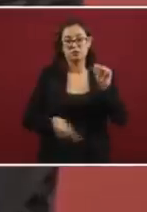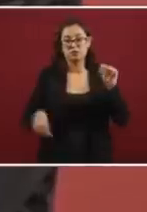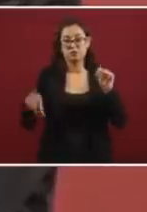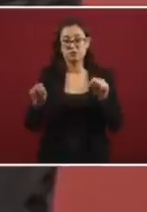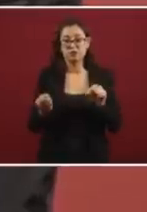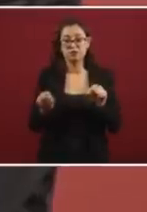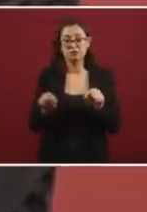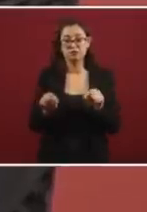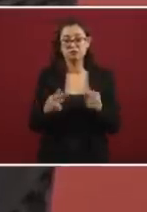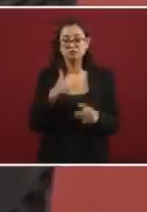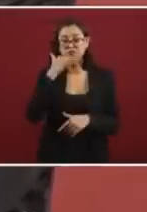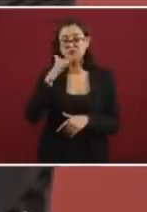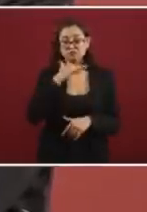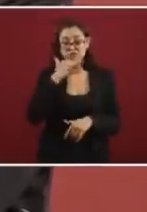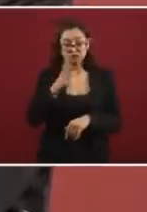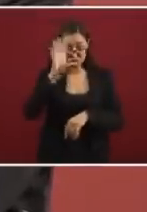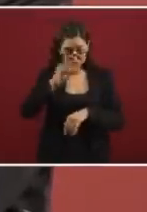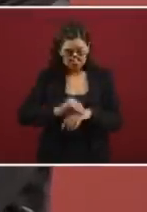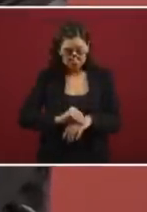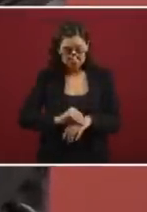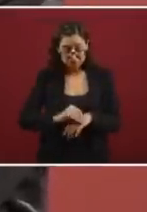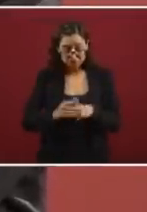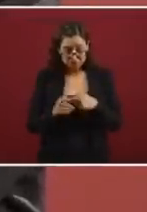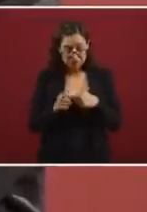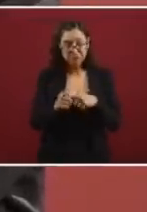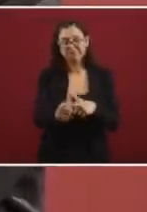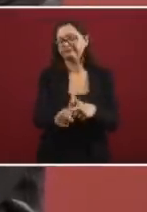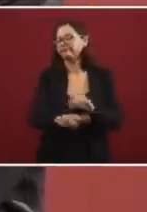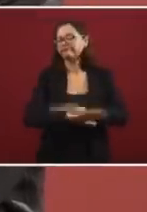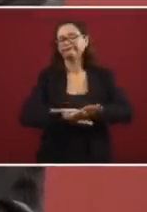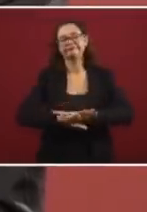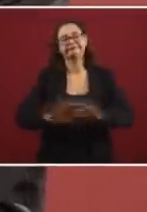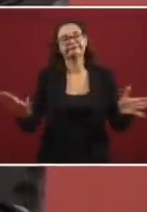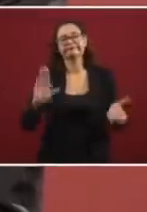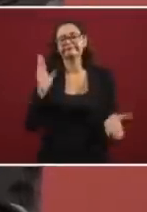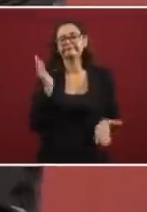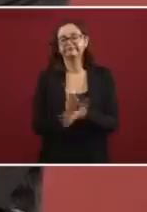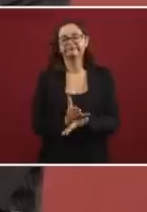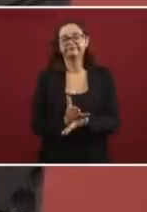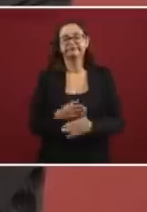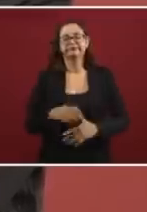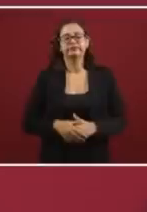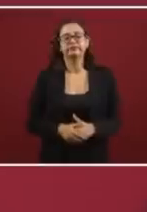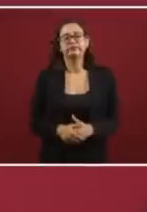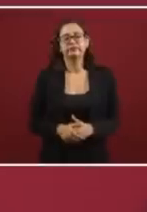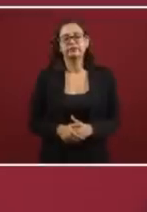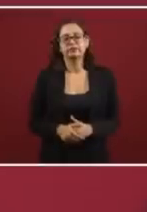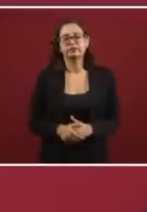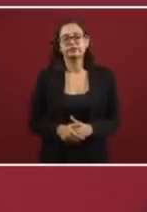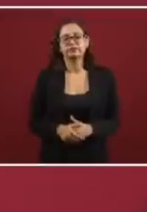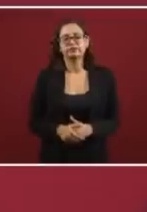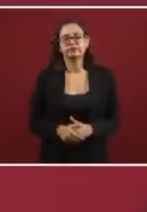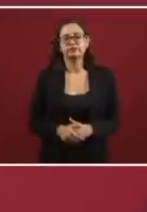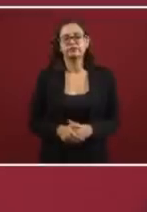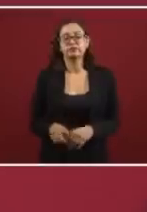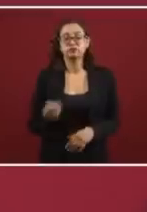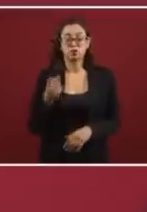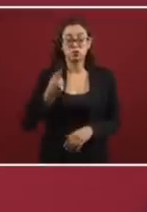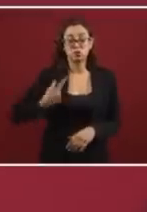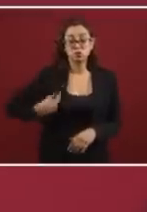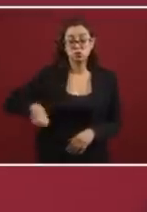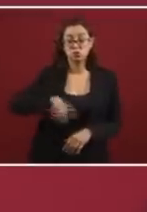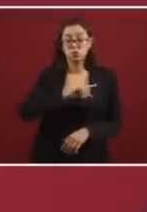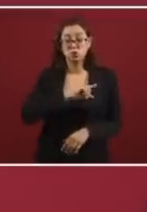va a permitir la corrupción ya nosotros no vamos a continuar